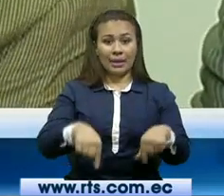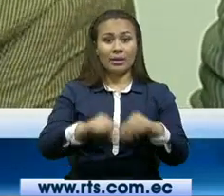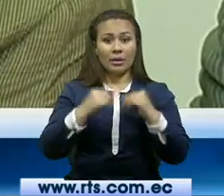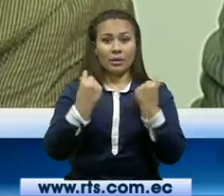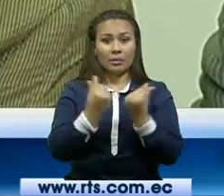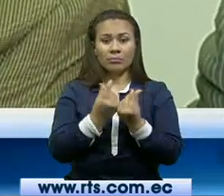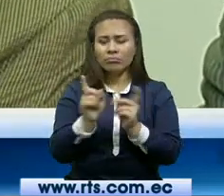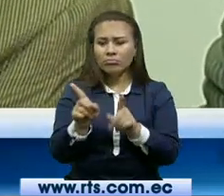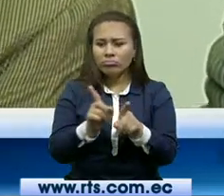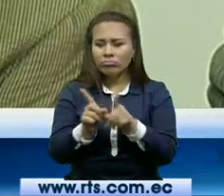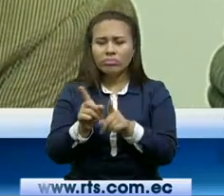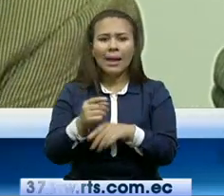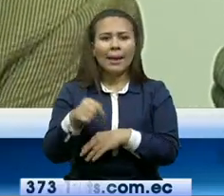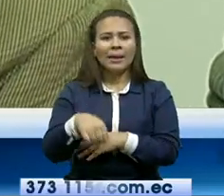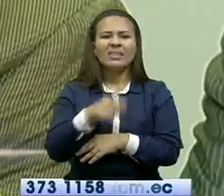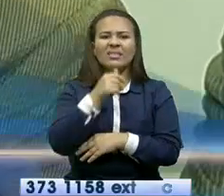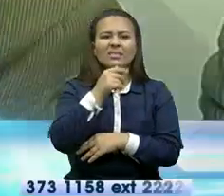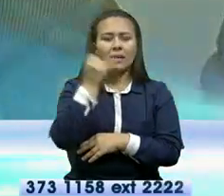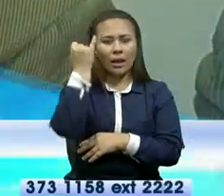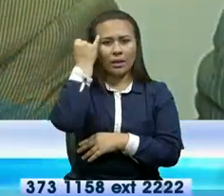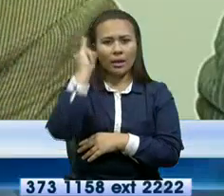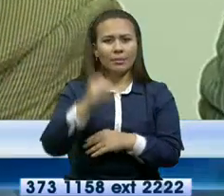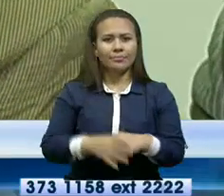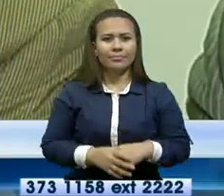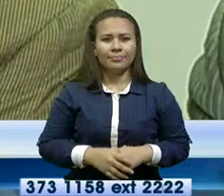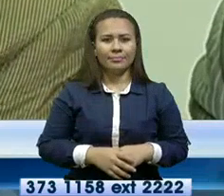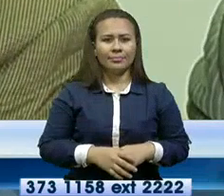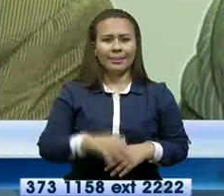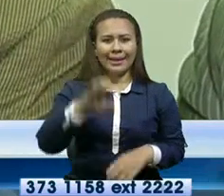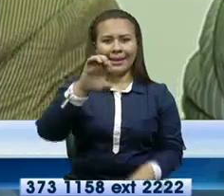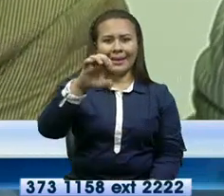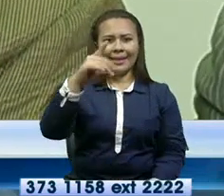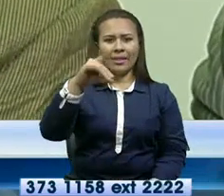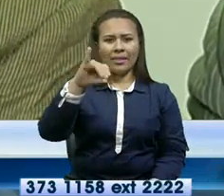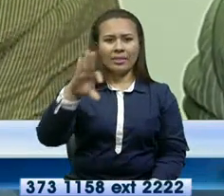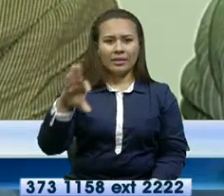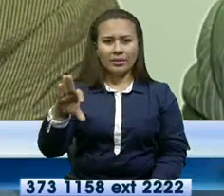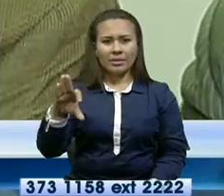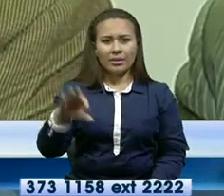llevar a cabo de la mano de Lions Edit,